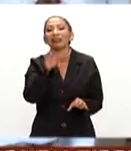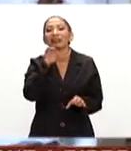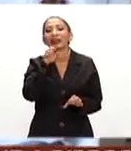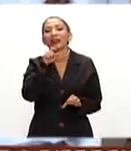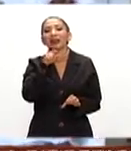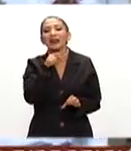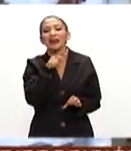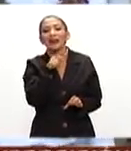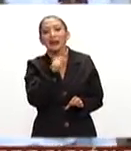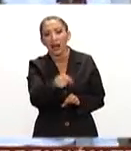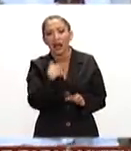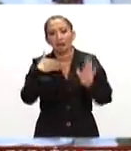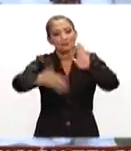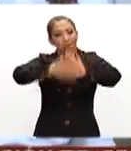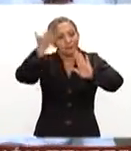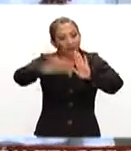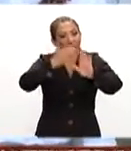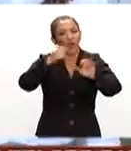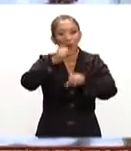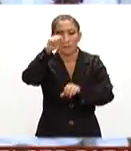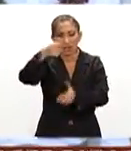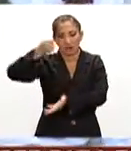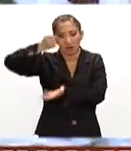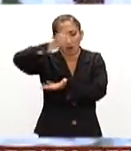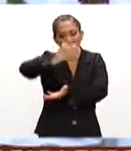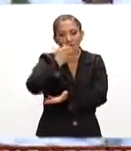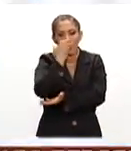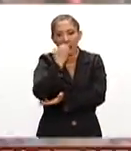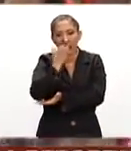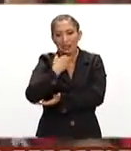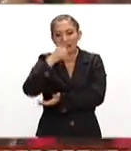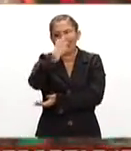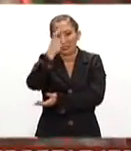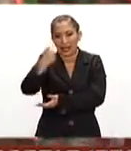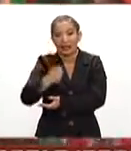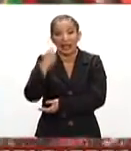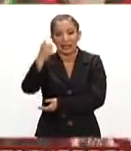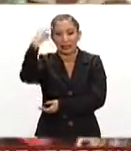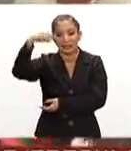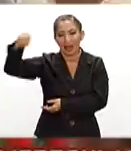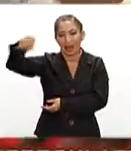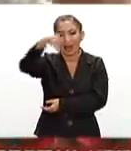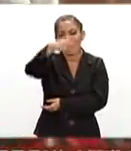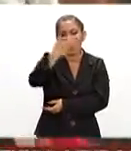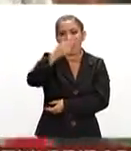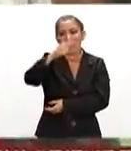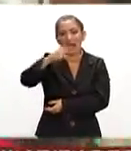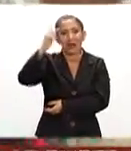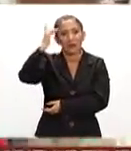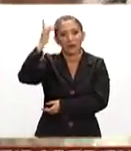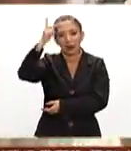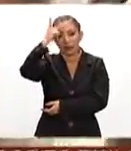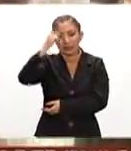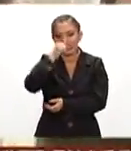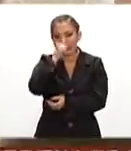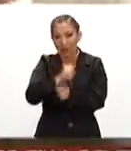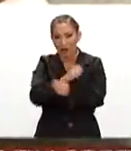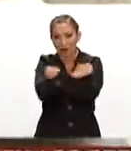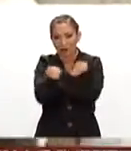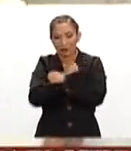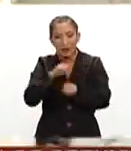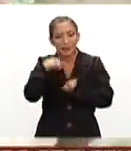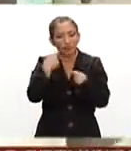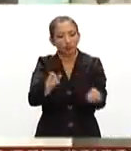que se pueda construir con lo que va a tener Escuelas al 100. Durante esta gira por la Huasteca Potosina, el secretario Nuño también